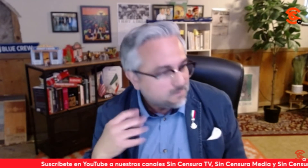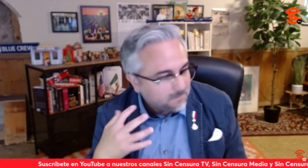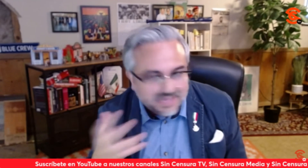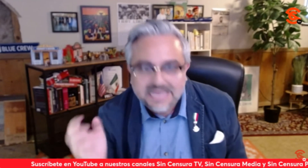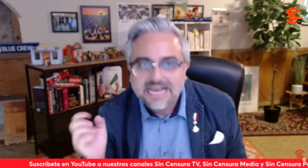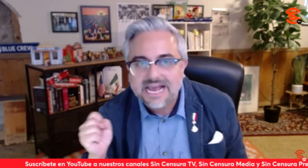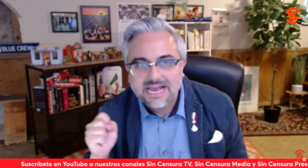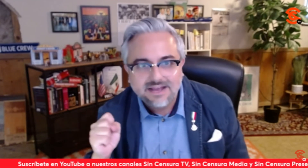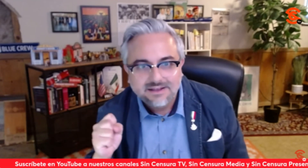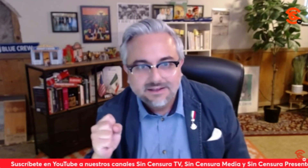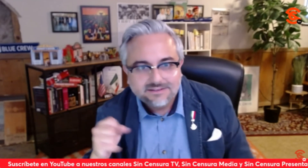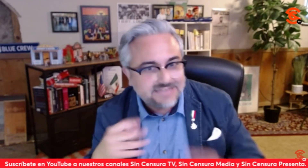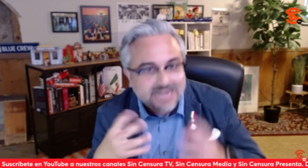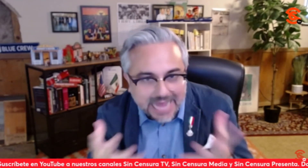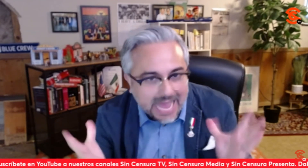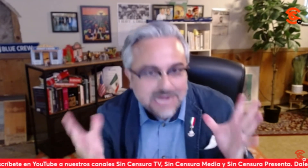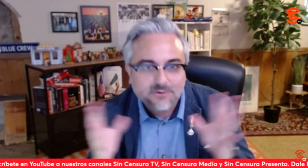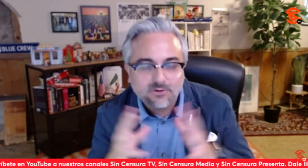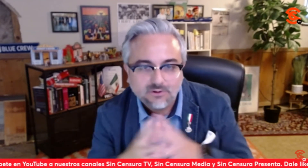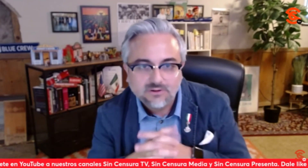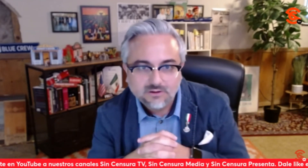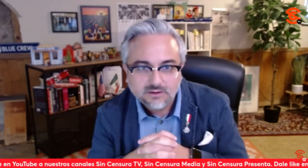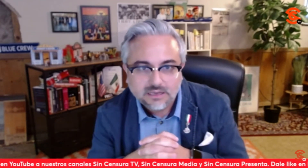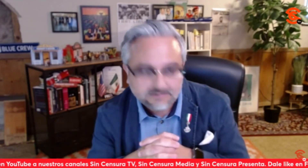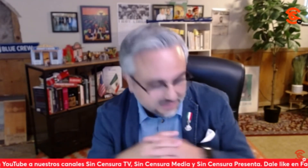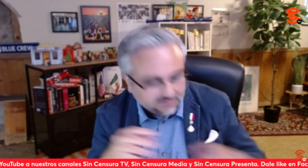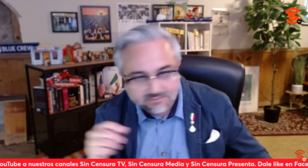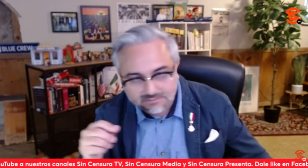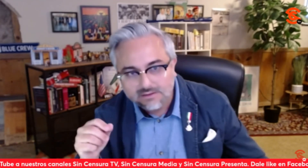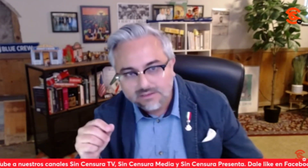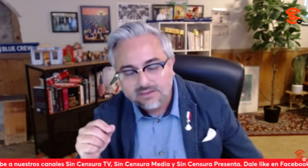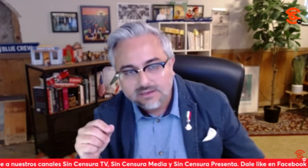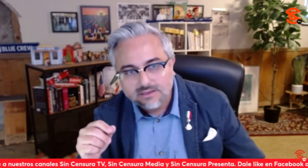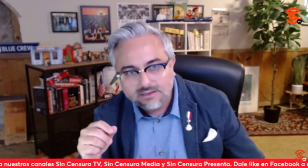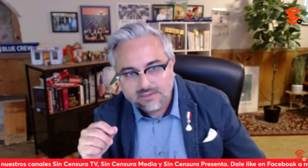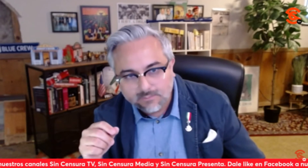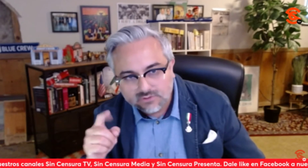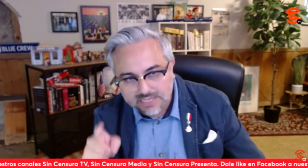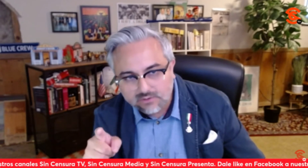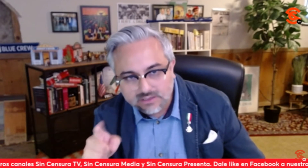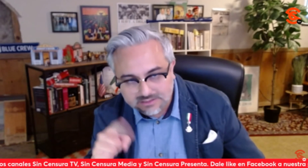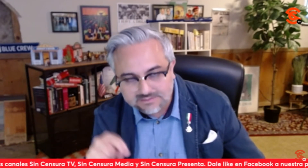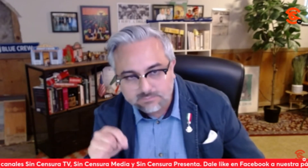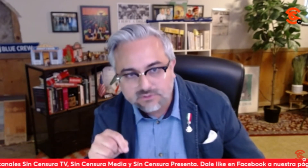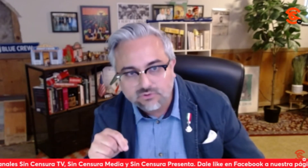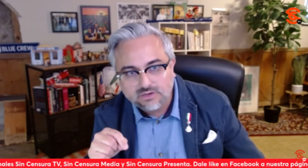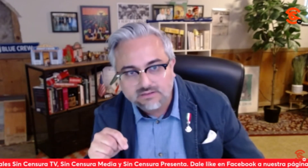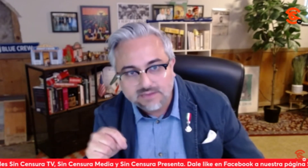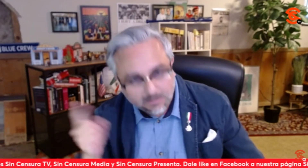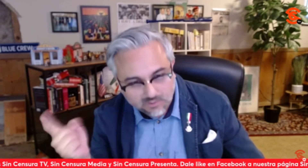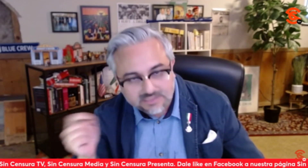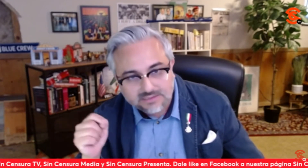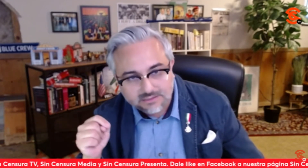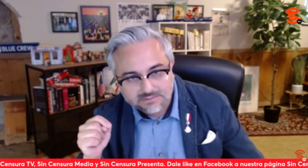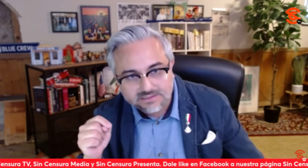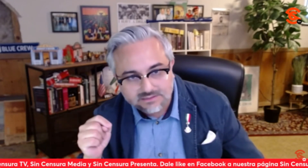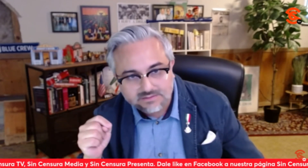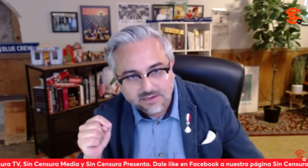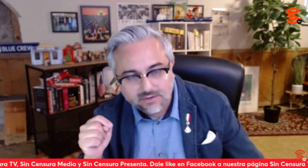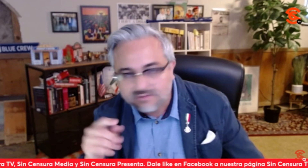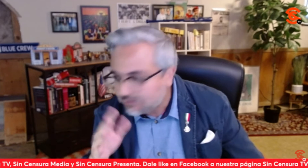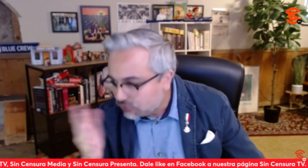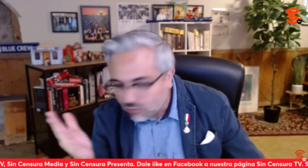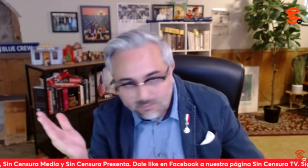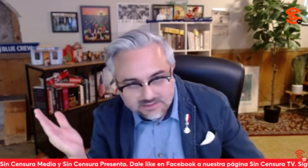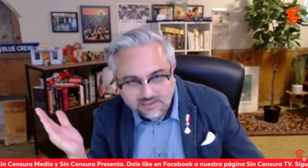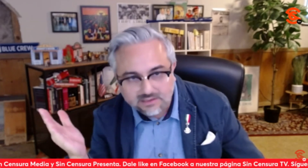Contreras, Vega, Serrano. Así es. Deportaron entre estas personas a la abuelita de Vicente